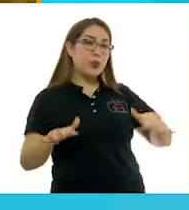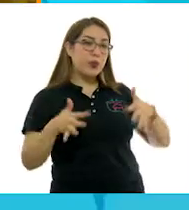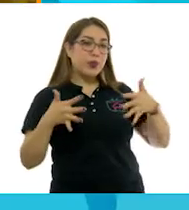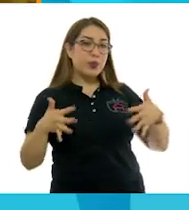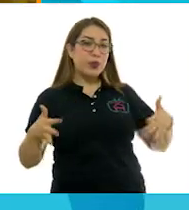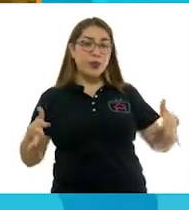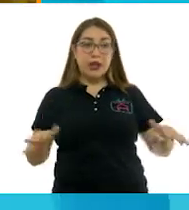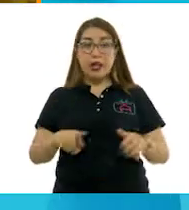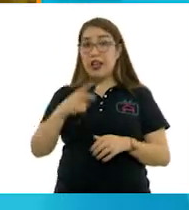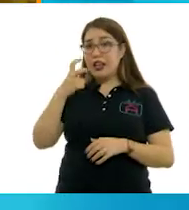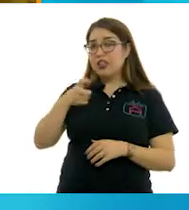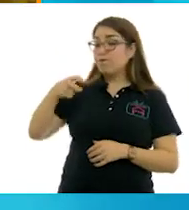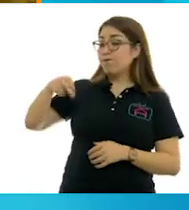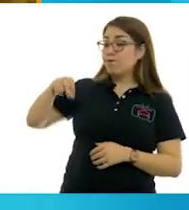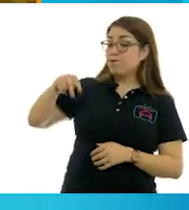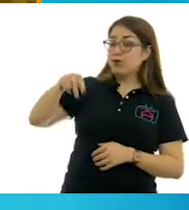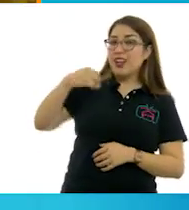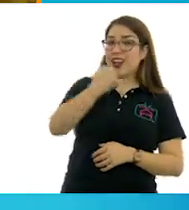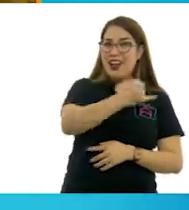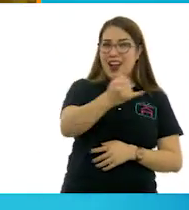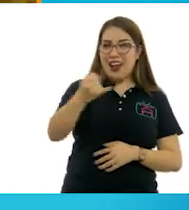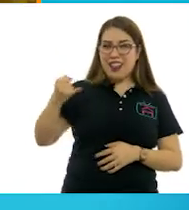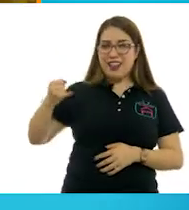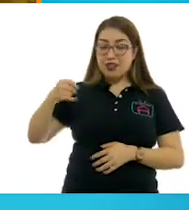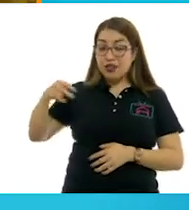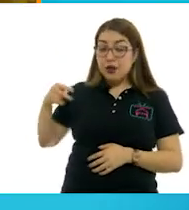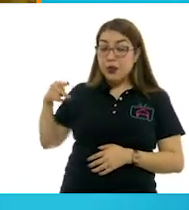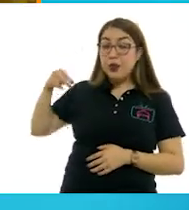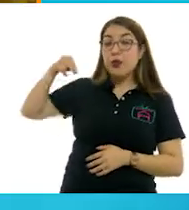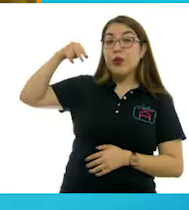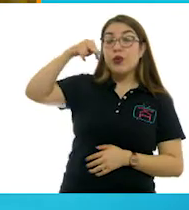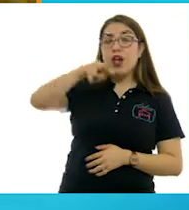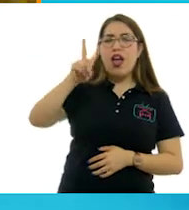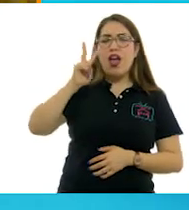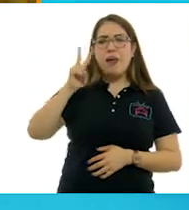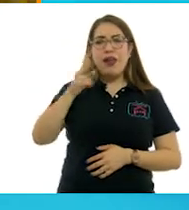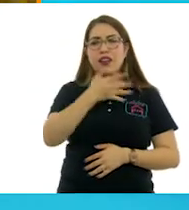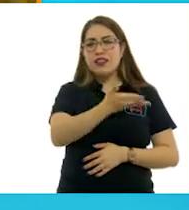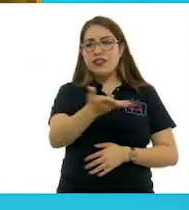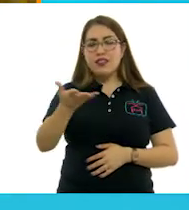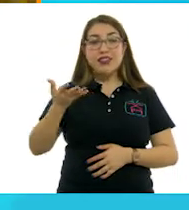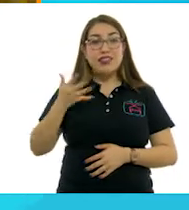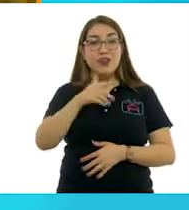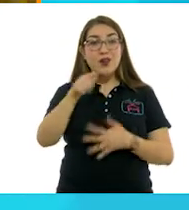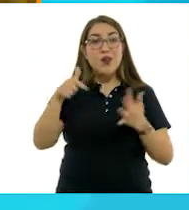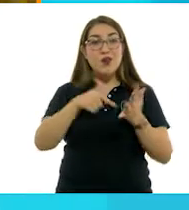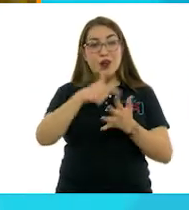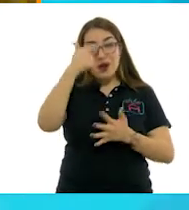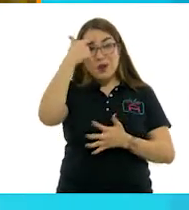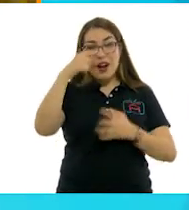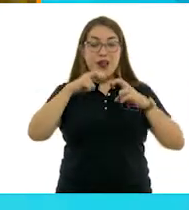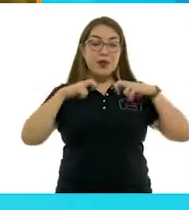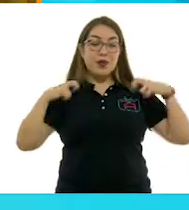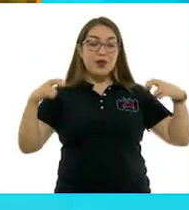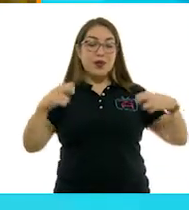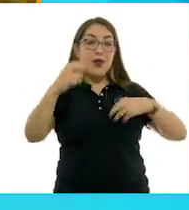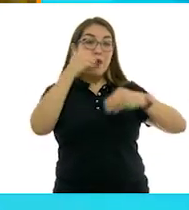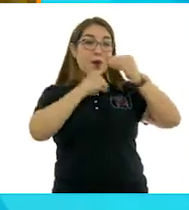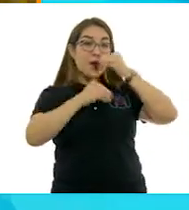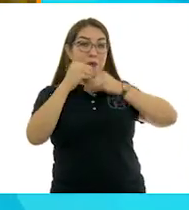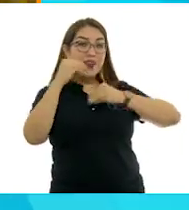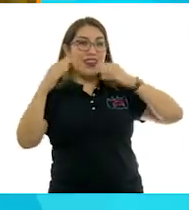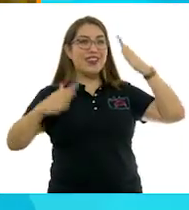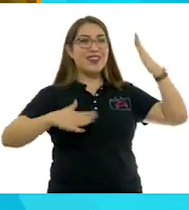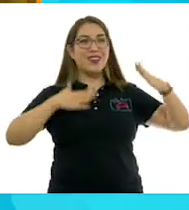caminar, si cruzan el jardín, podrán encontrar el espacio que nos reúne a todos para comer y convivir. Así